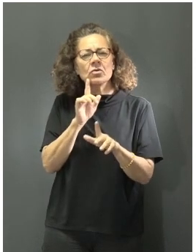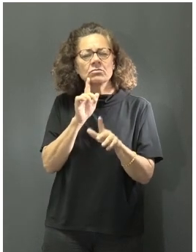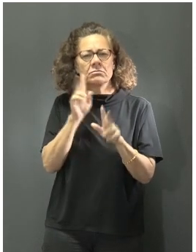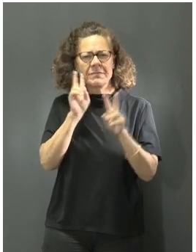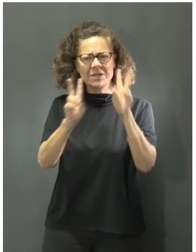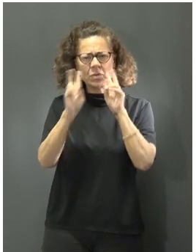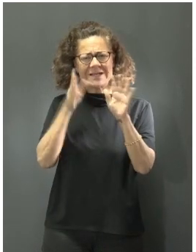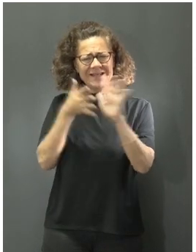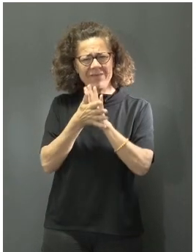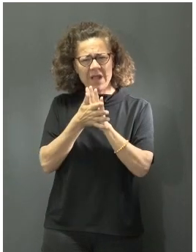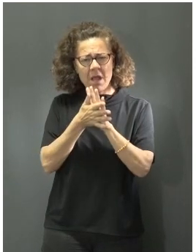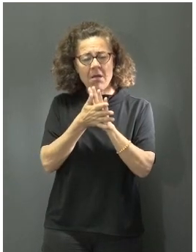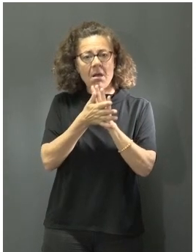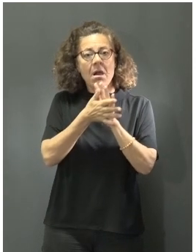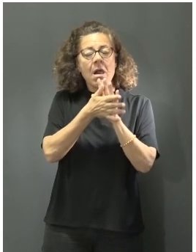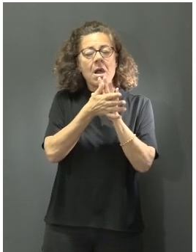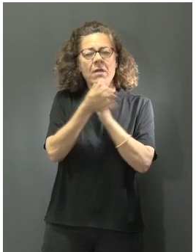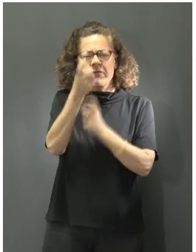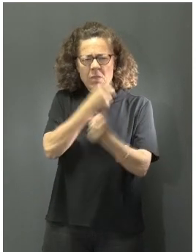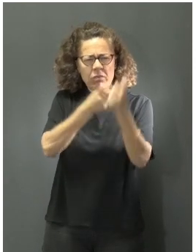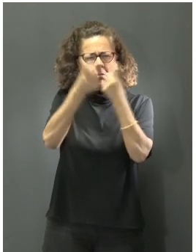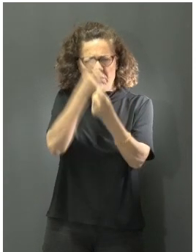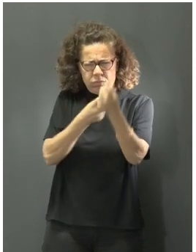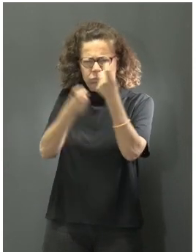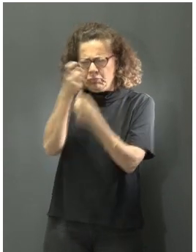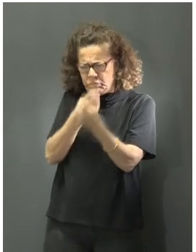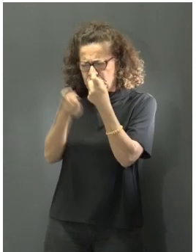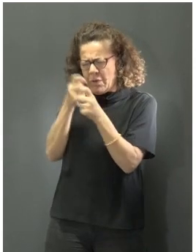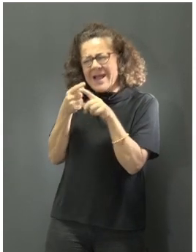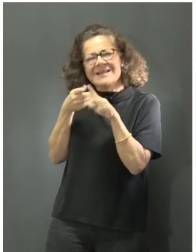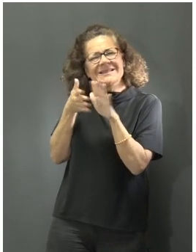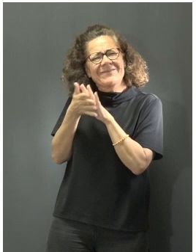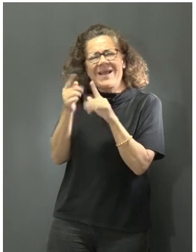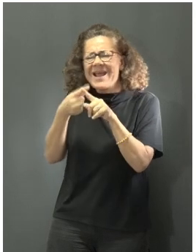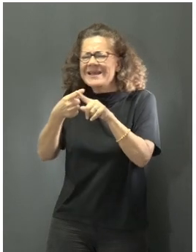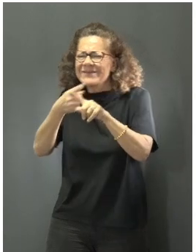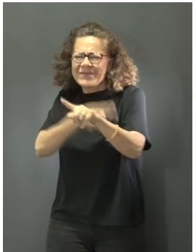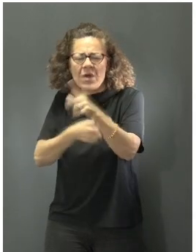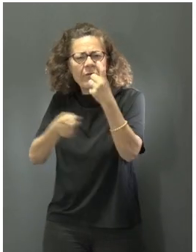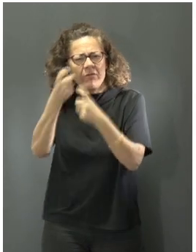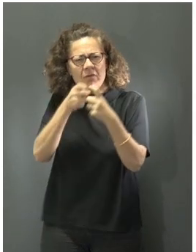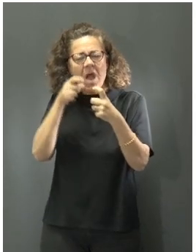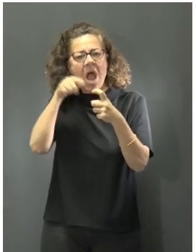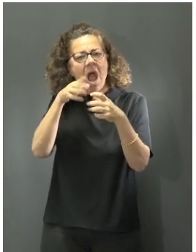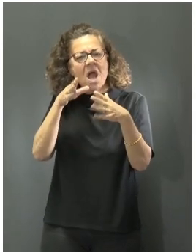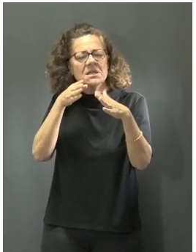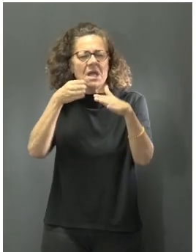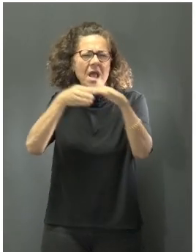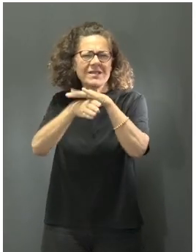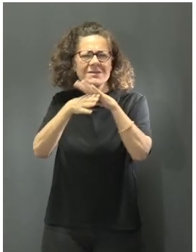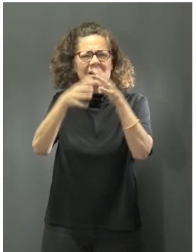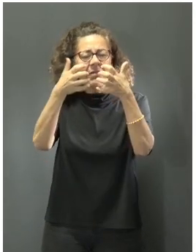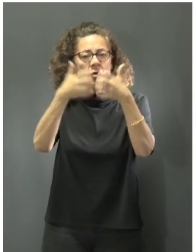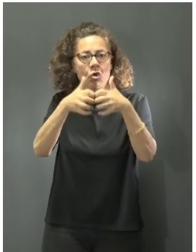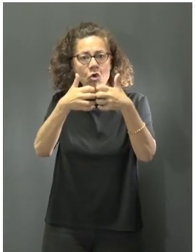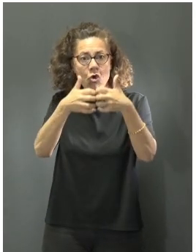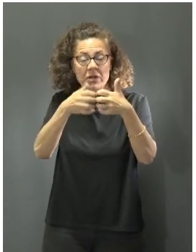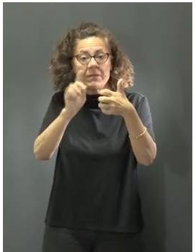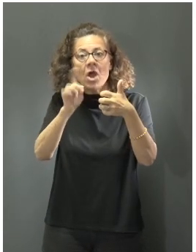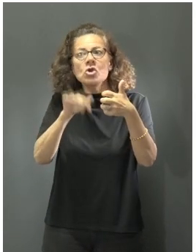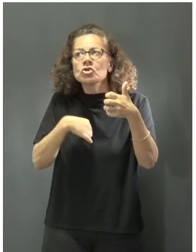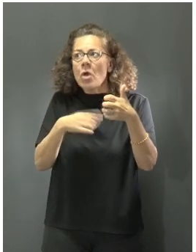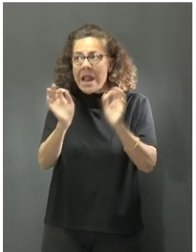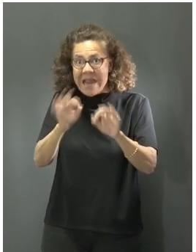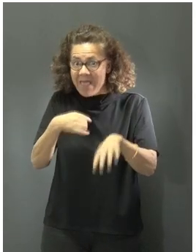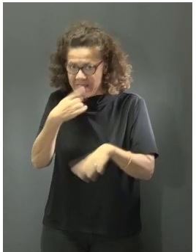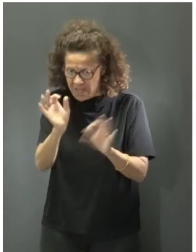inundar de información, o sea, el exceso de información es accesibilidad cognitiva, parece, ¿no? Nadie lo ha dicho, no estoy diciendo que nadie lo